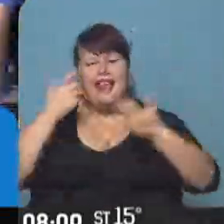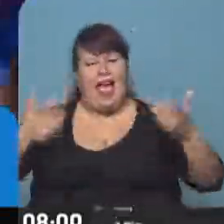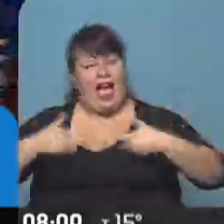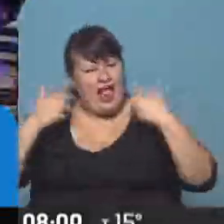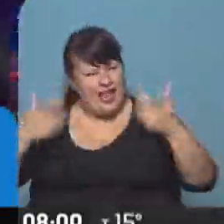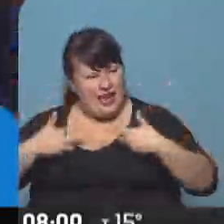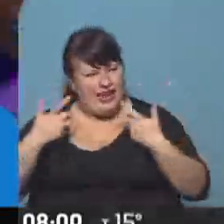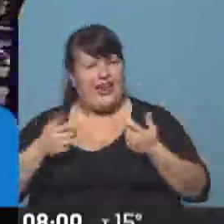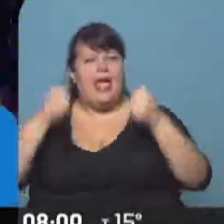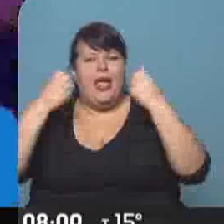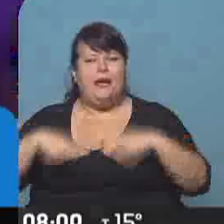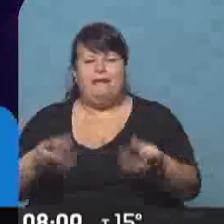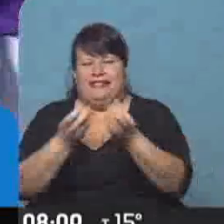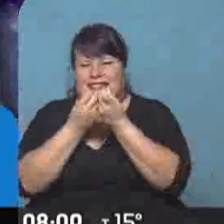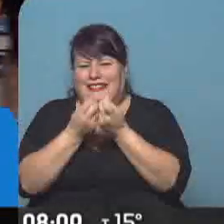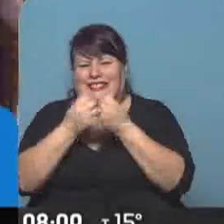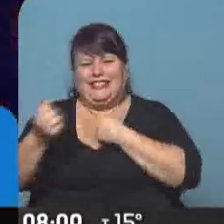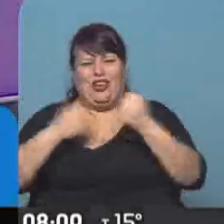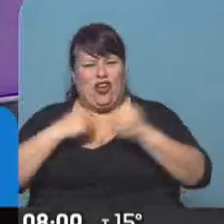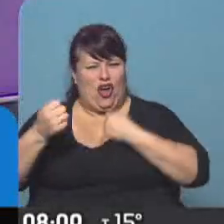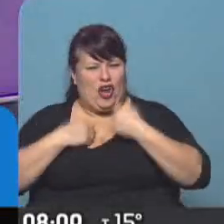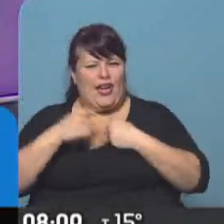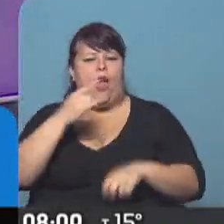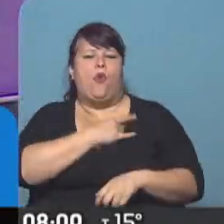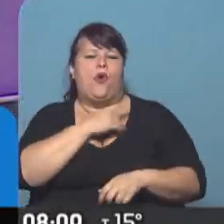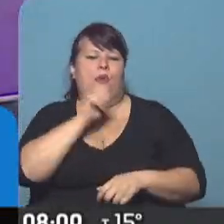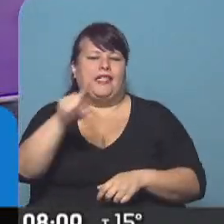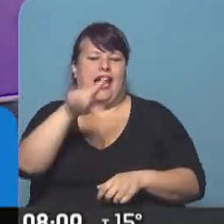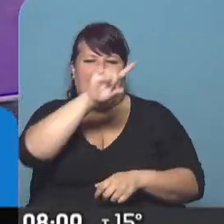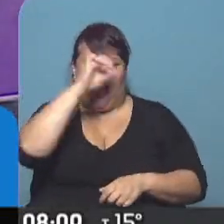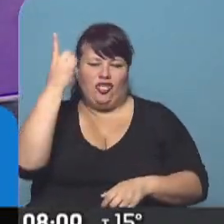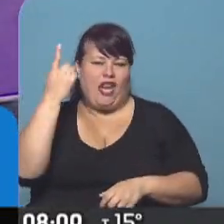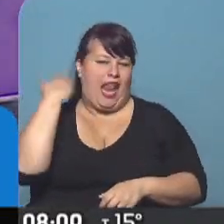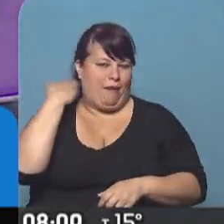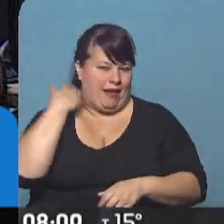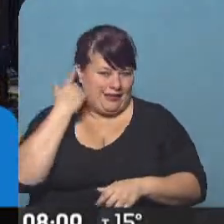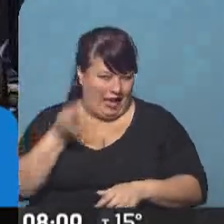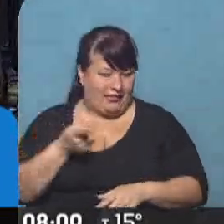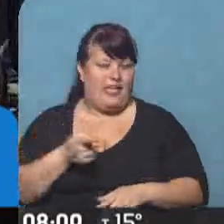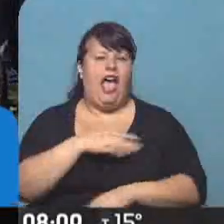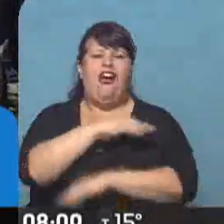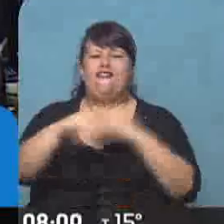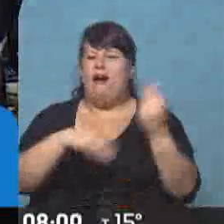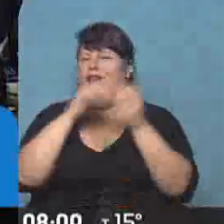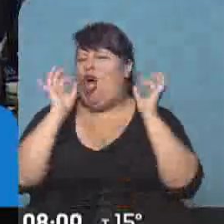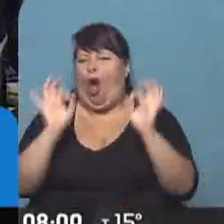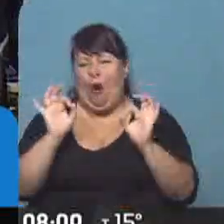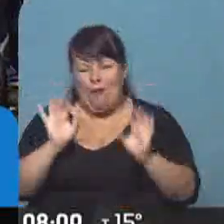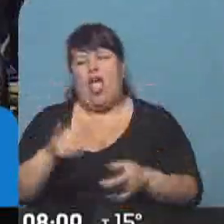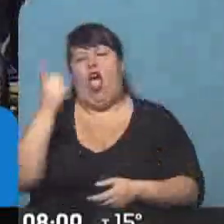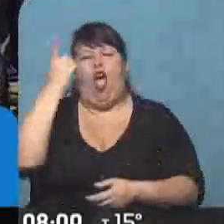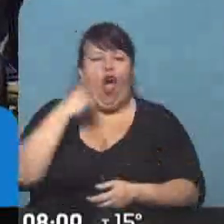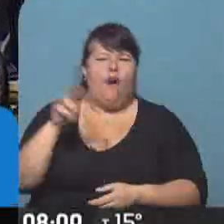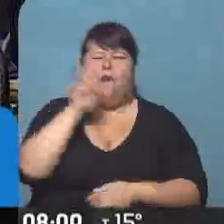alegría, se inició el multitudinario maratón de la Universidad Nacional de La Matanza, donde familias enteras, entre